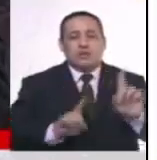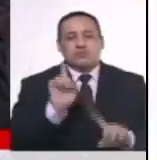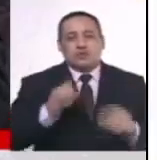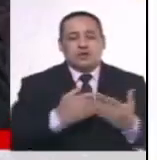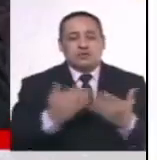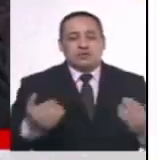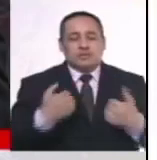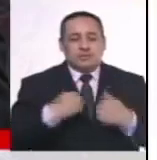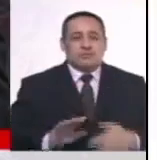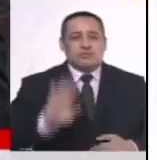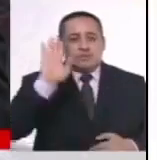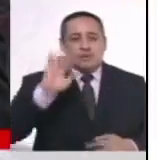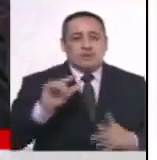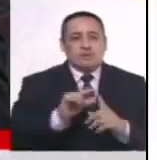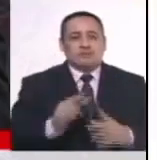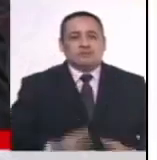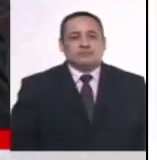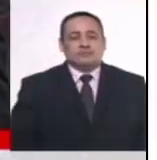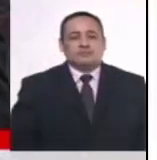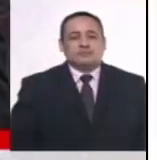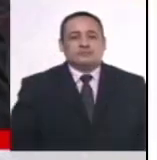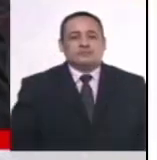respecto. Tienen el uso de la palabra.